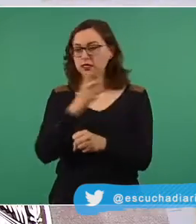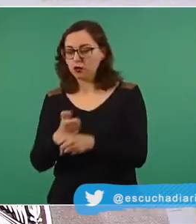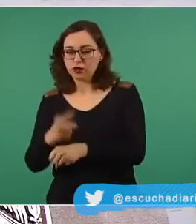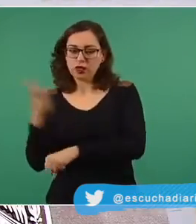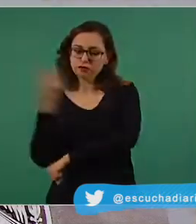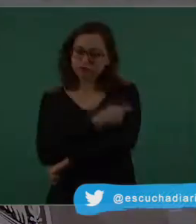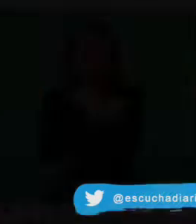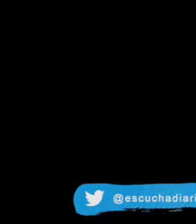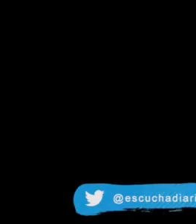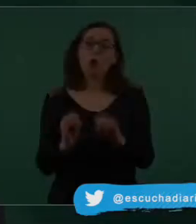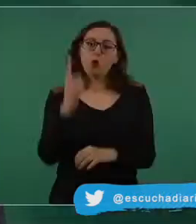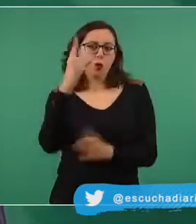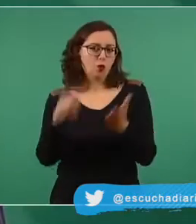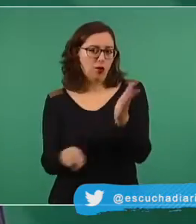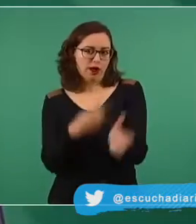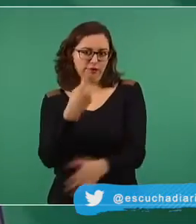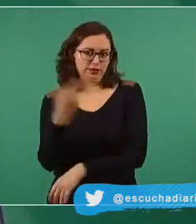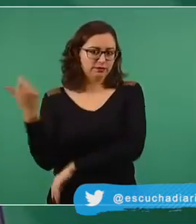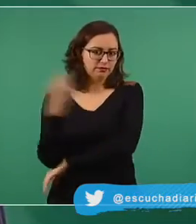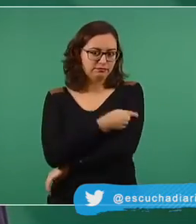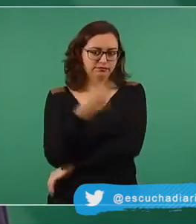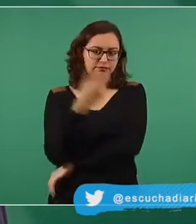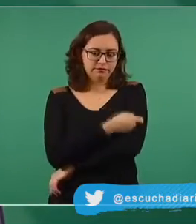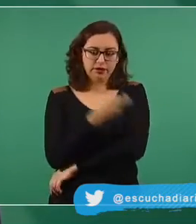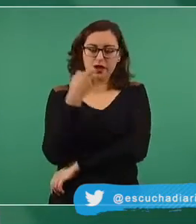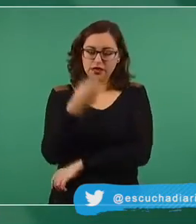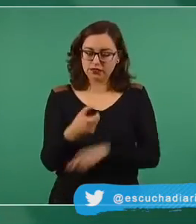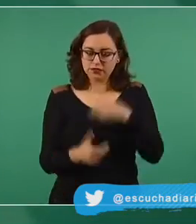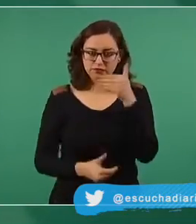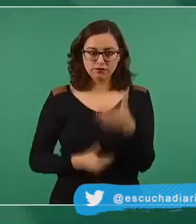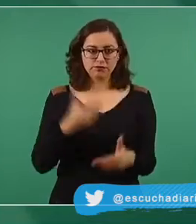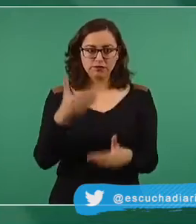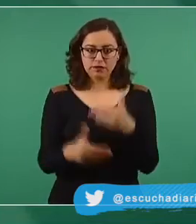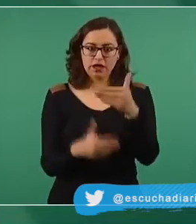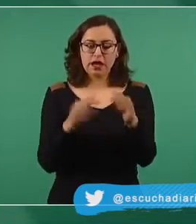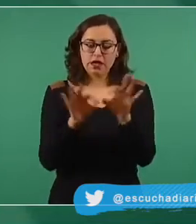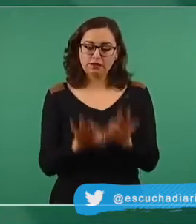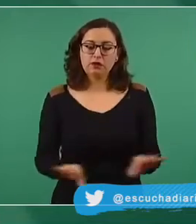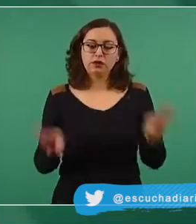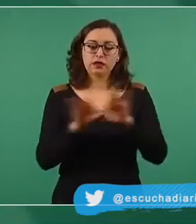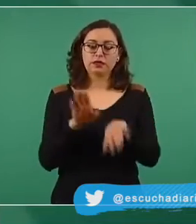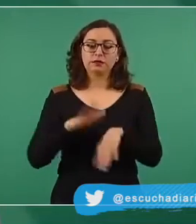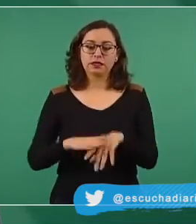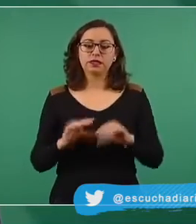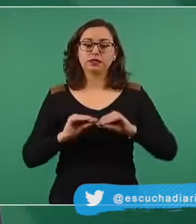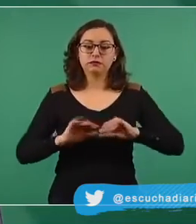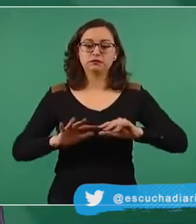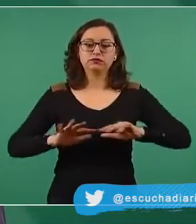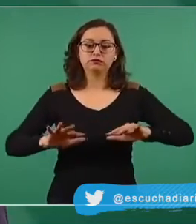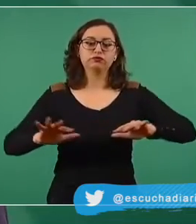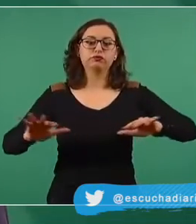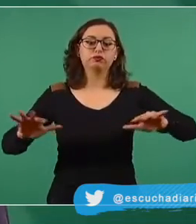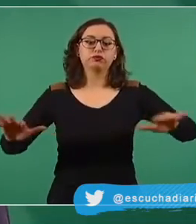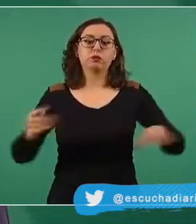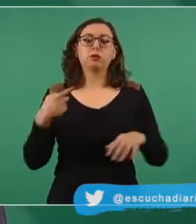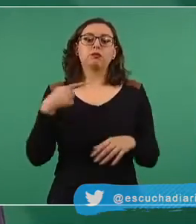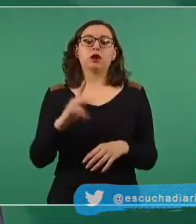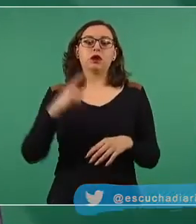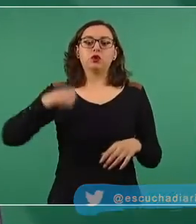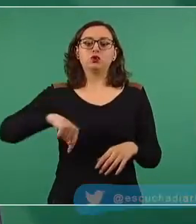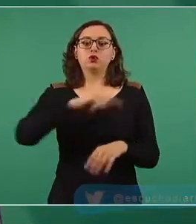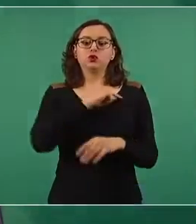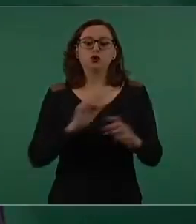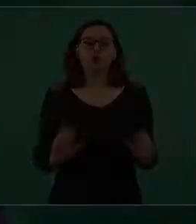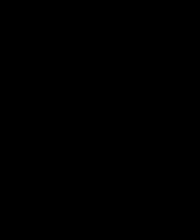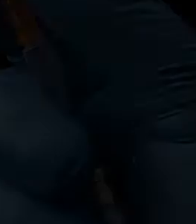uso correcto del cubrebocas, realizar el lavado de manos y guardar la sana distancia. Seguiremos